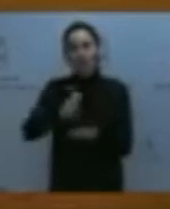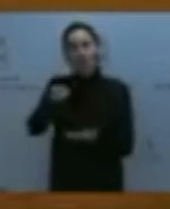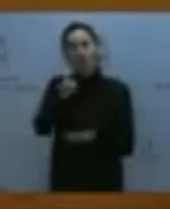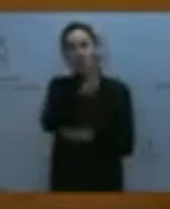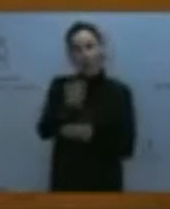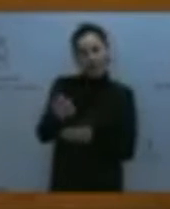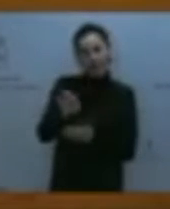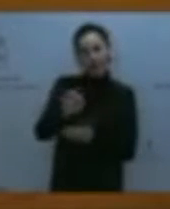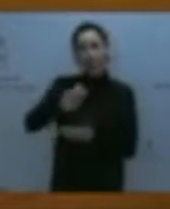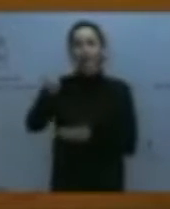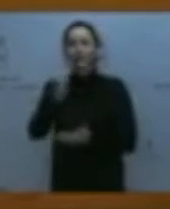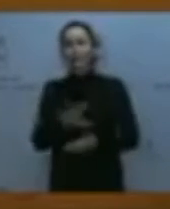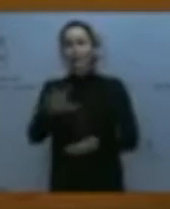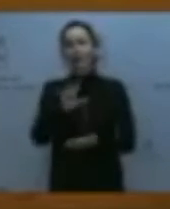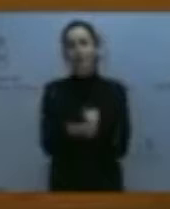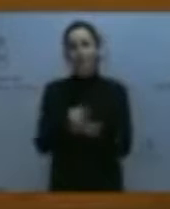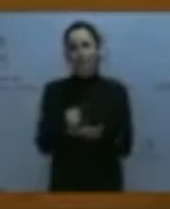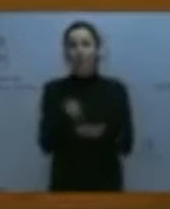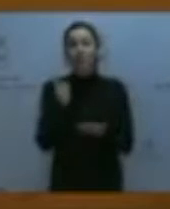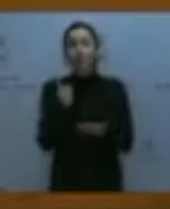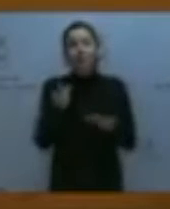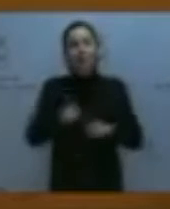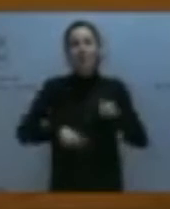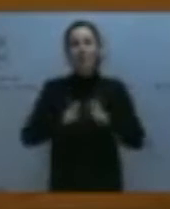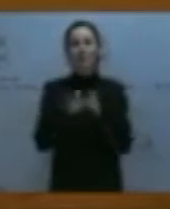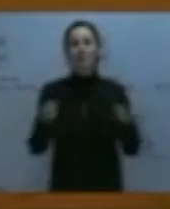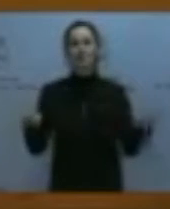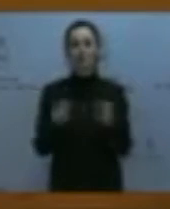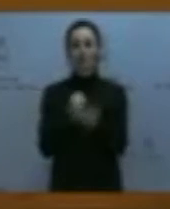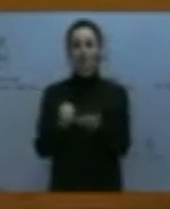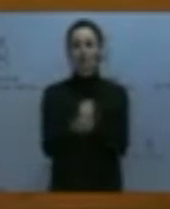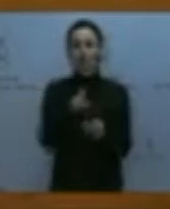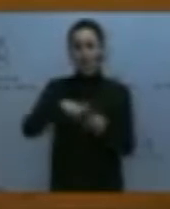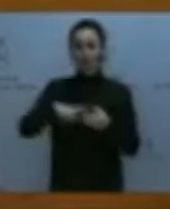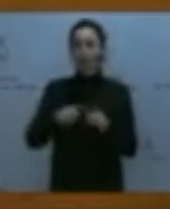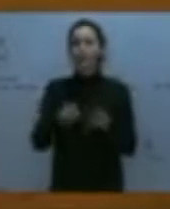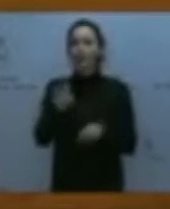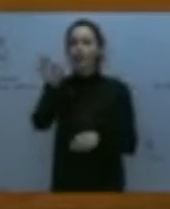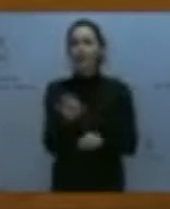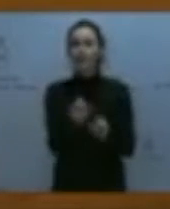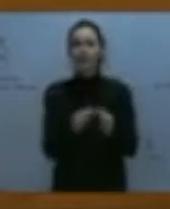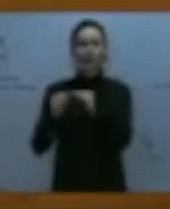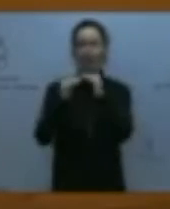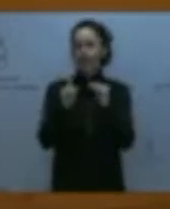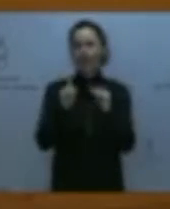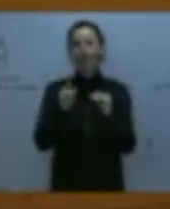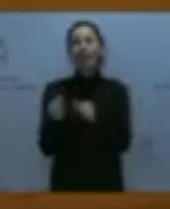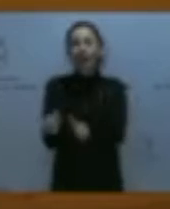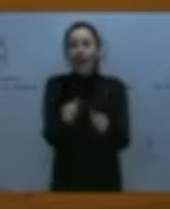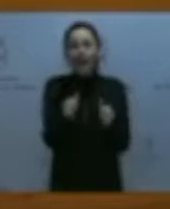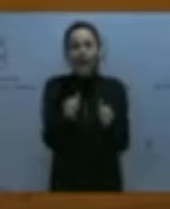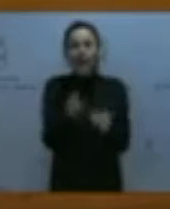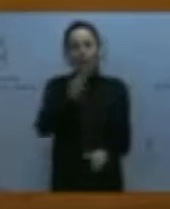40, otras tienen 5 asociados solamente, pero esto no supone un voto ponderado. Cada cofradía tiene un voto